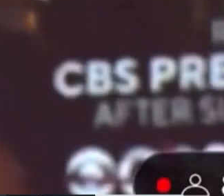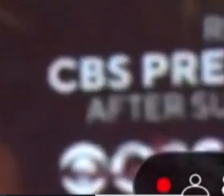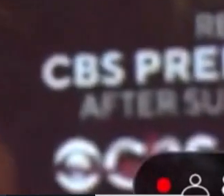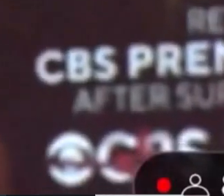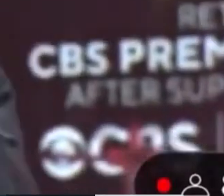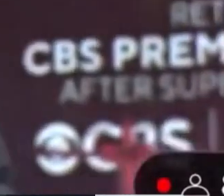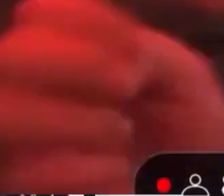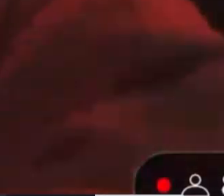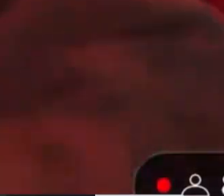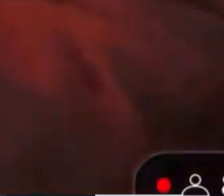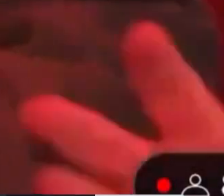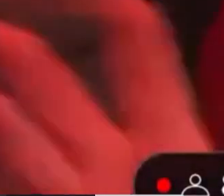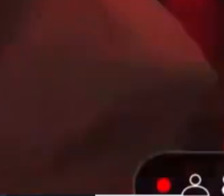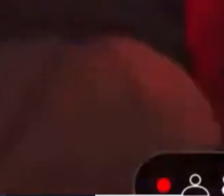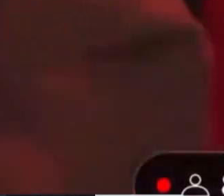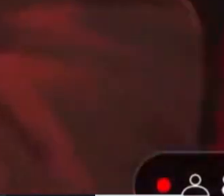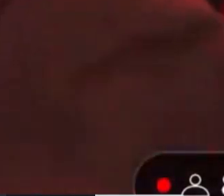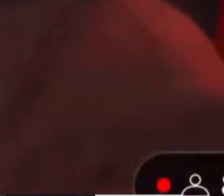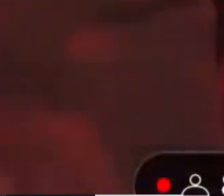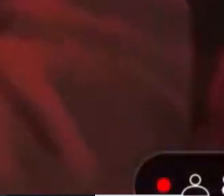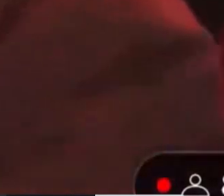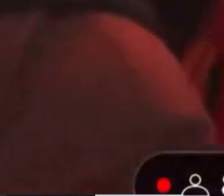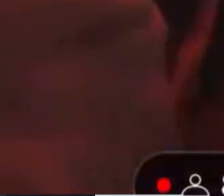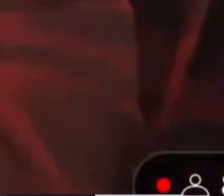Ay, ya le da calor y yo muero de frío.